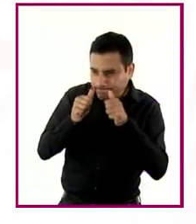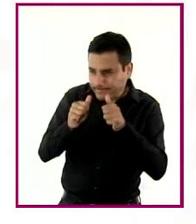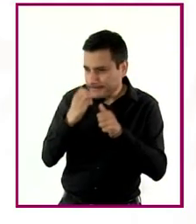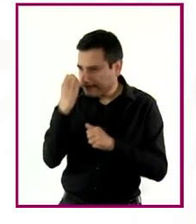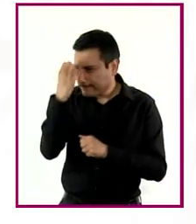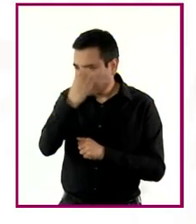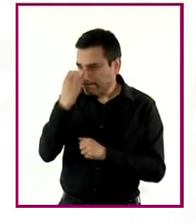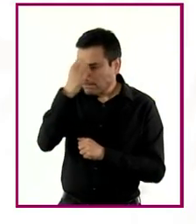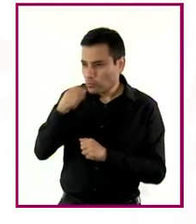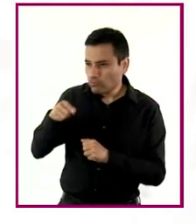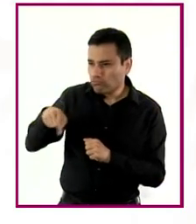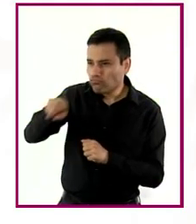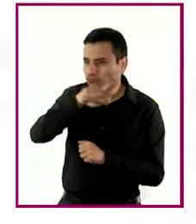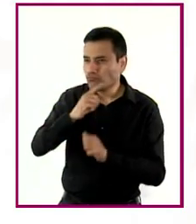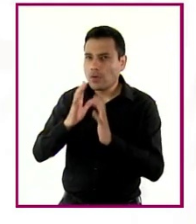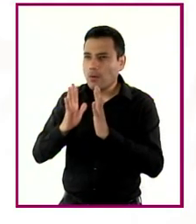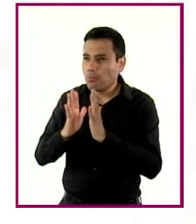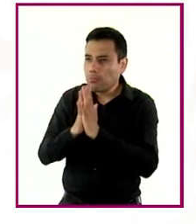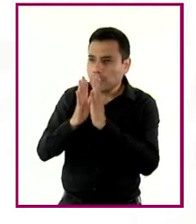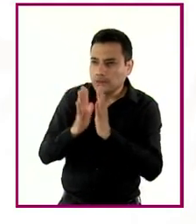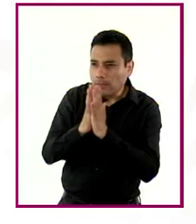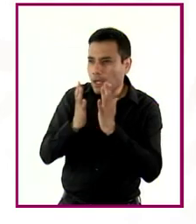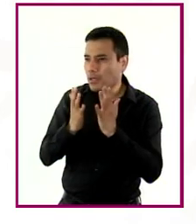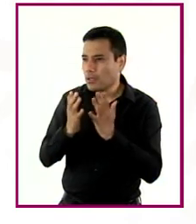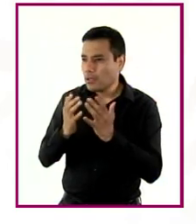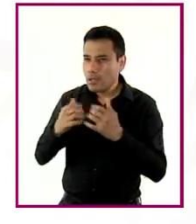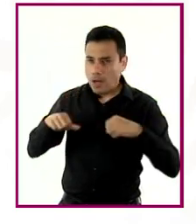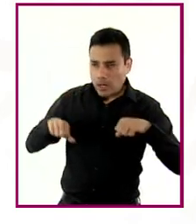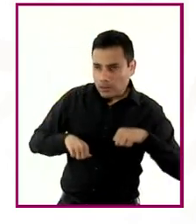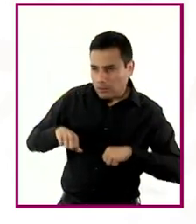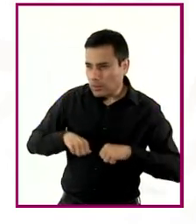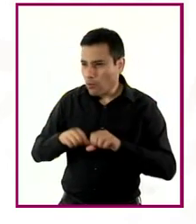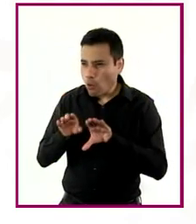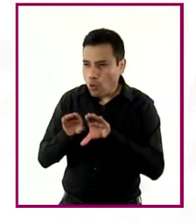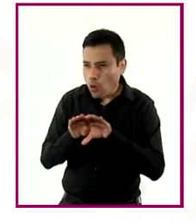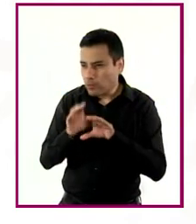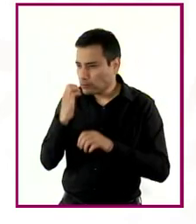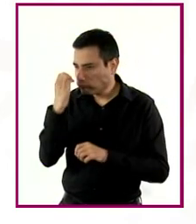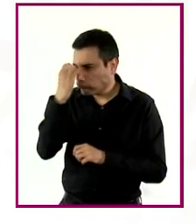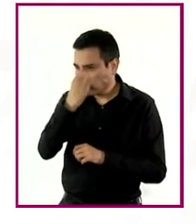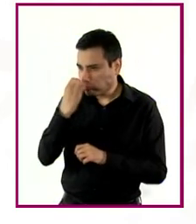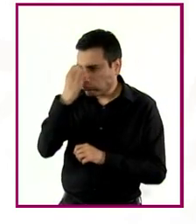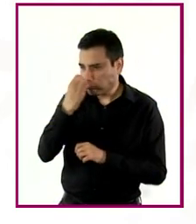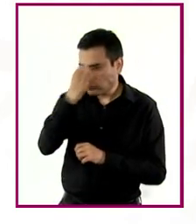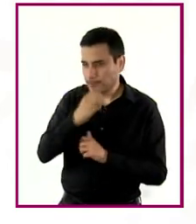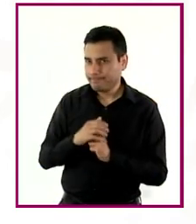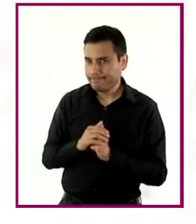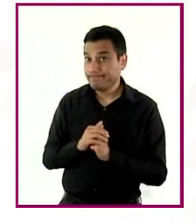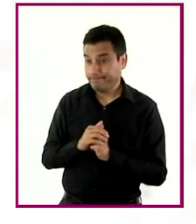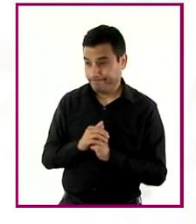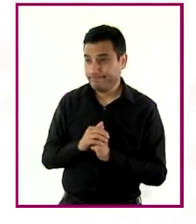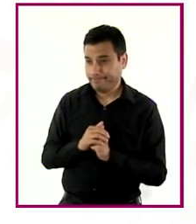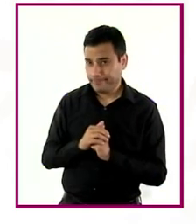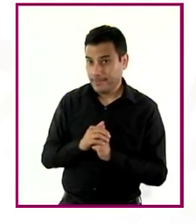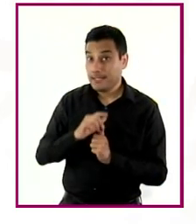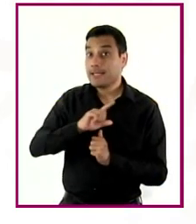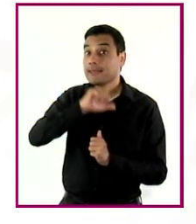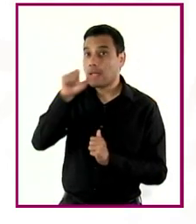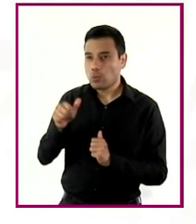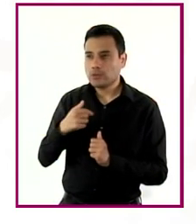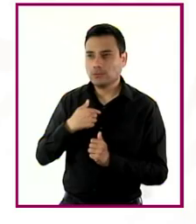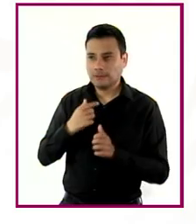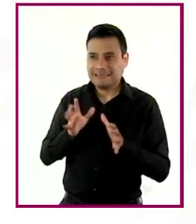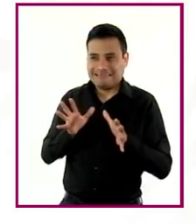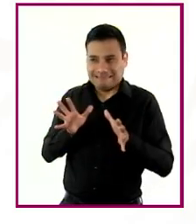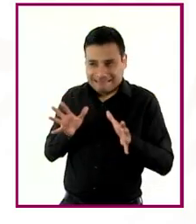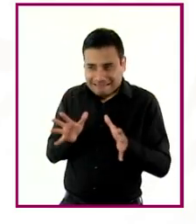su participación y desarrollo de las actividades propuestas, para así continuar con este proceso